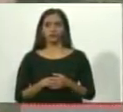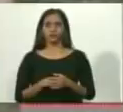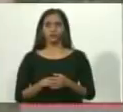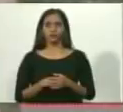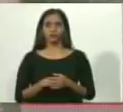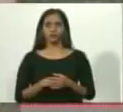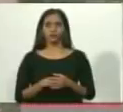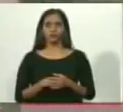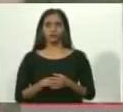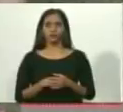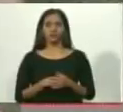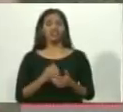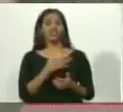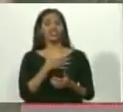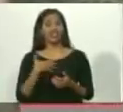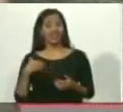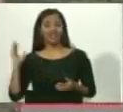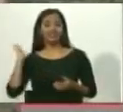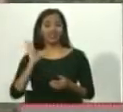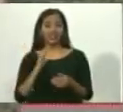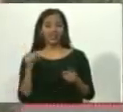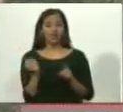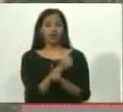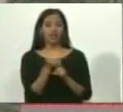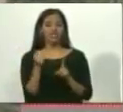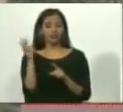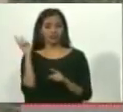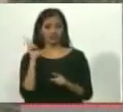Quieren traer la violencia para Venezuela.